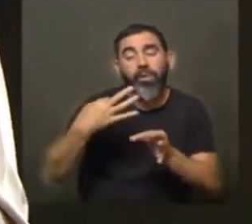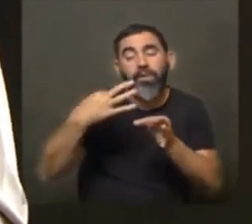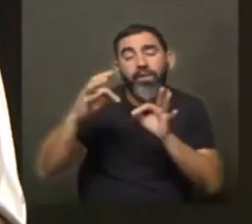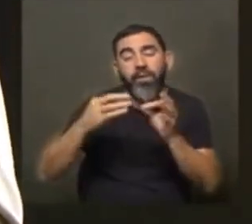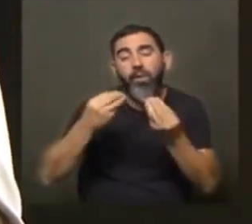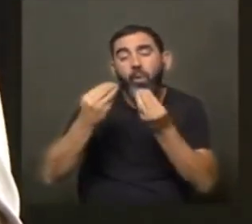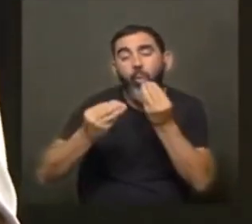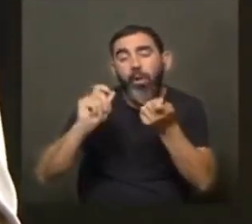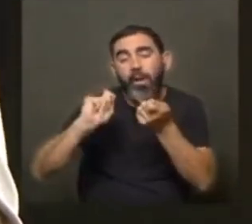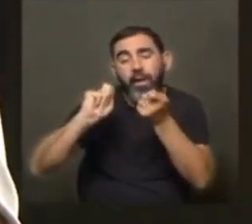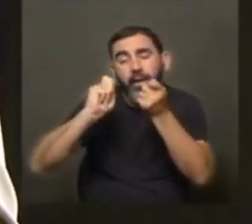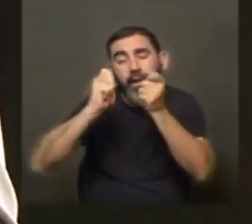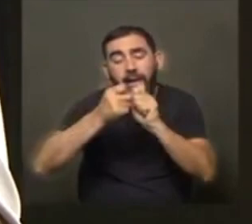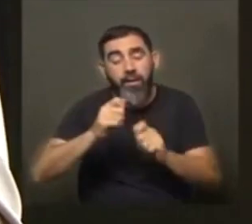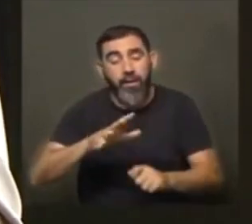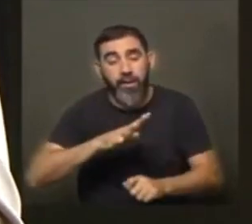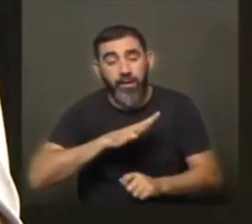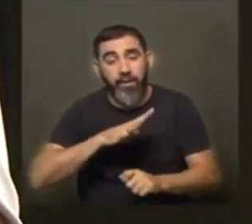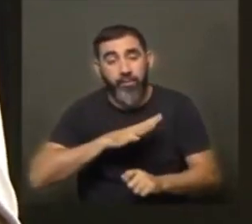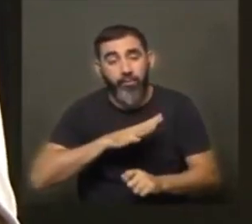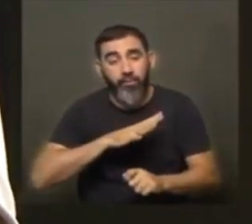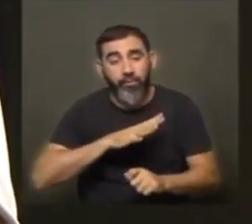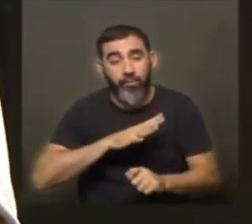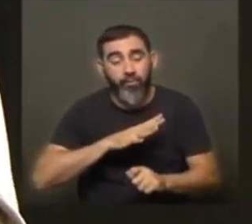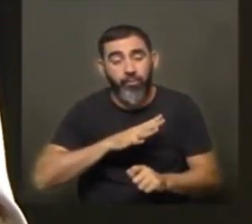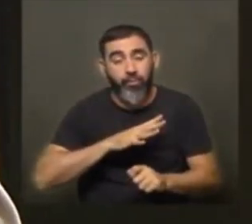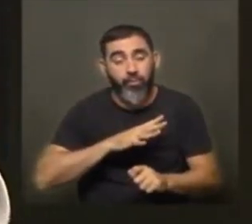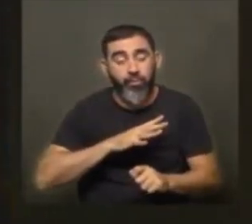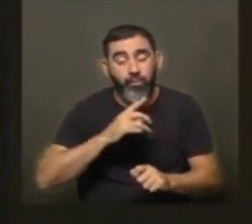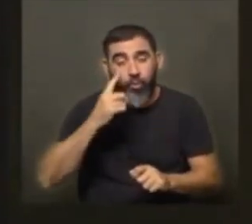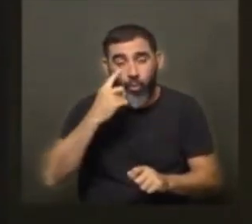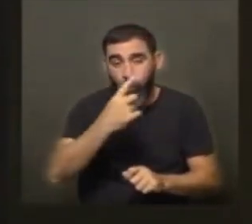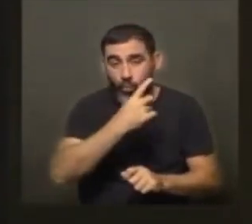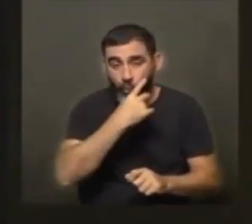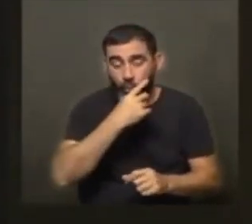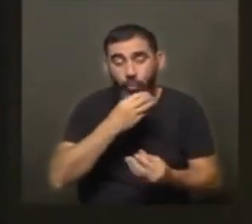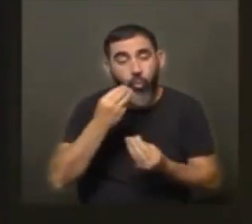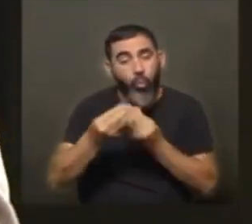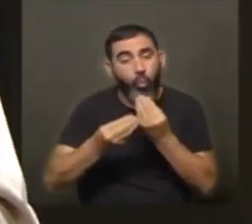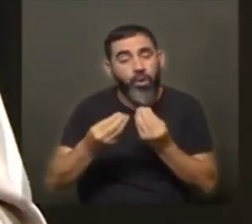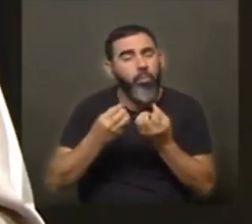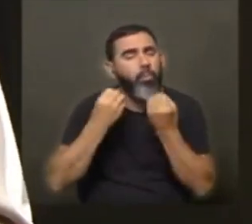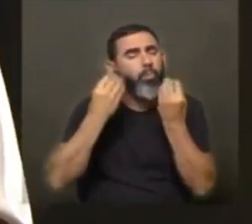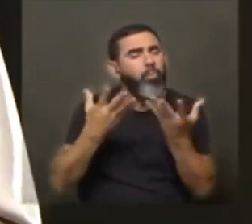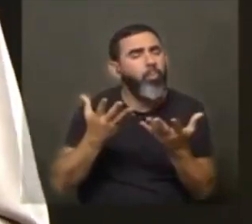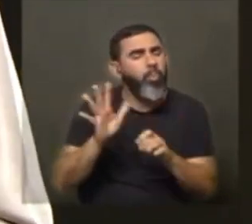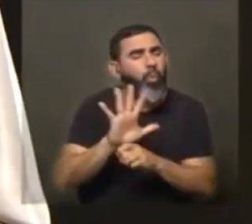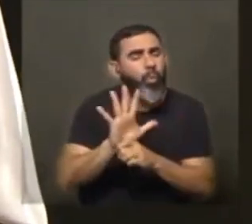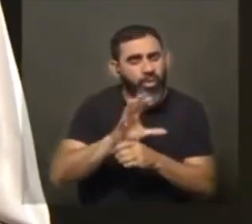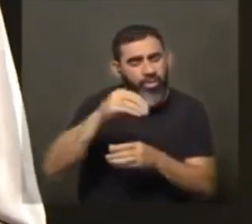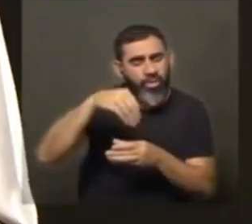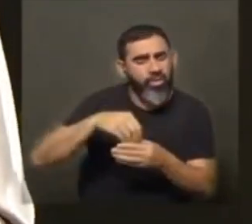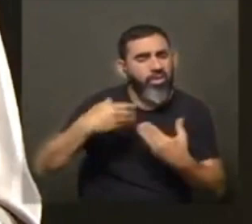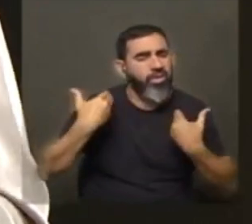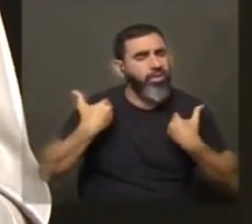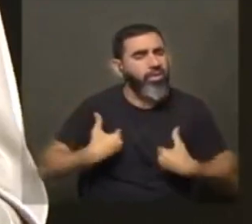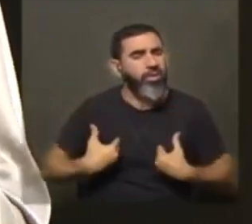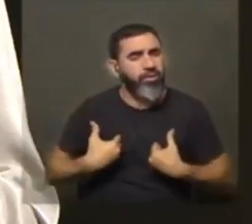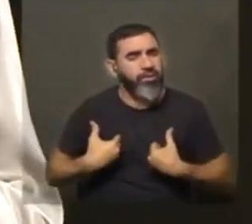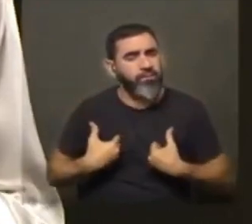tipo de alteraciones existen vinculadas a los fotorreceptores y cuáles son las razones biológicas que hay detrás